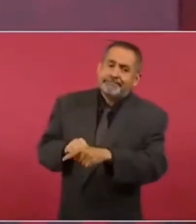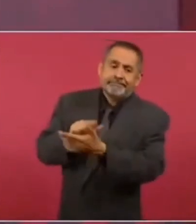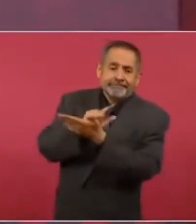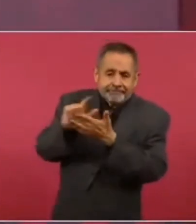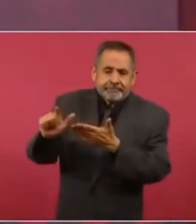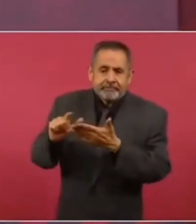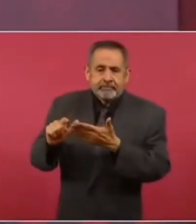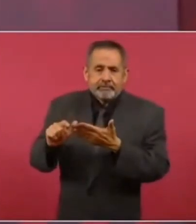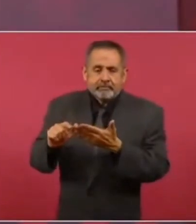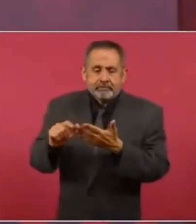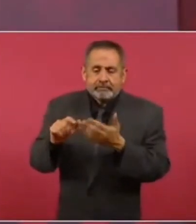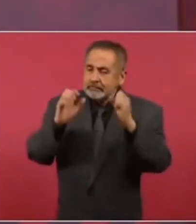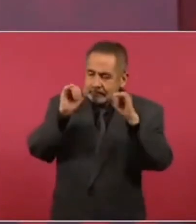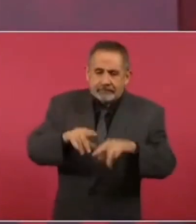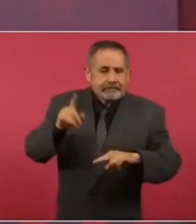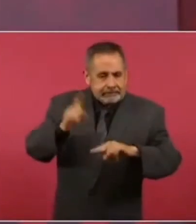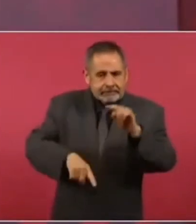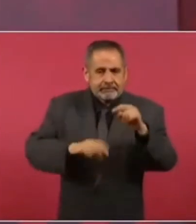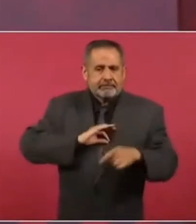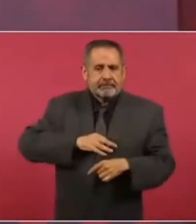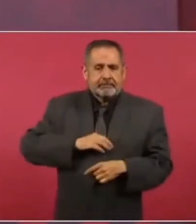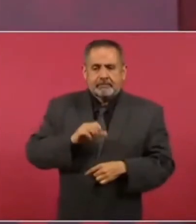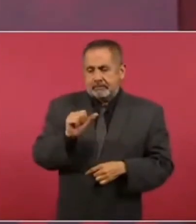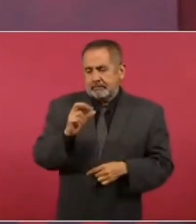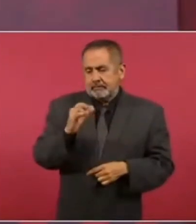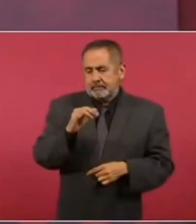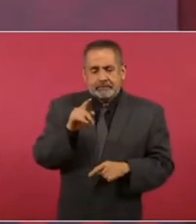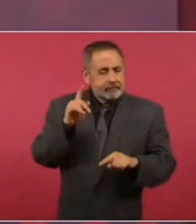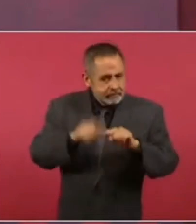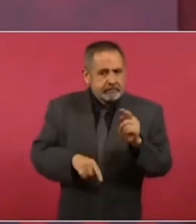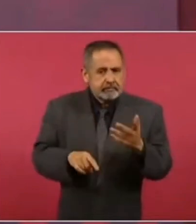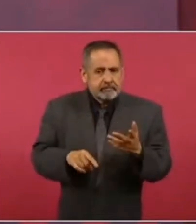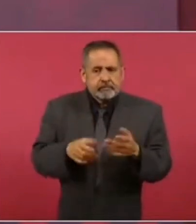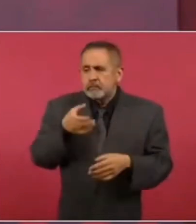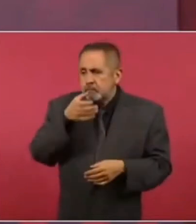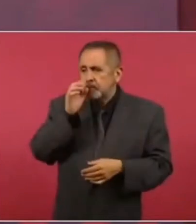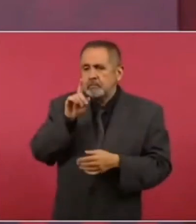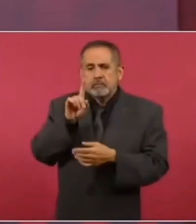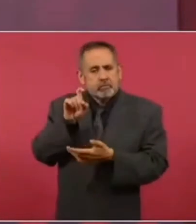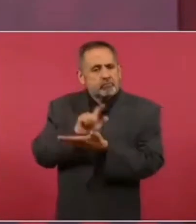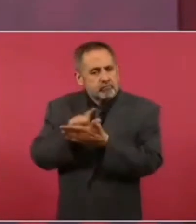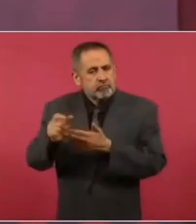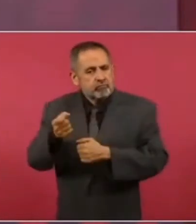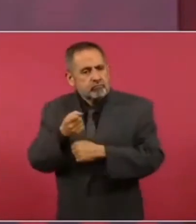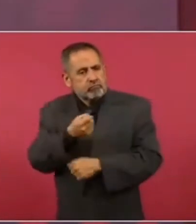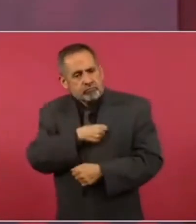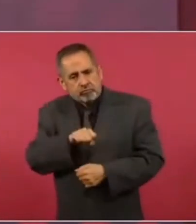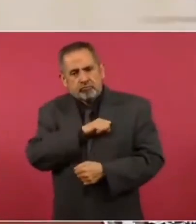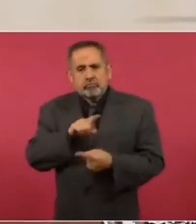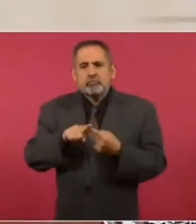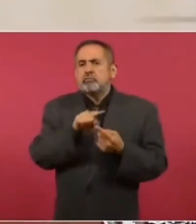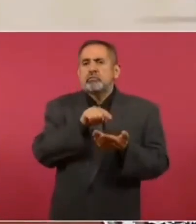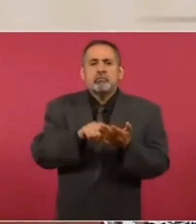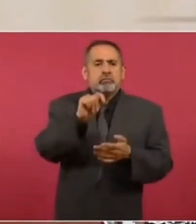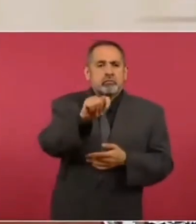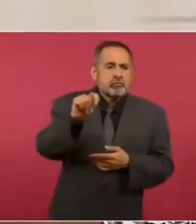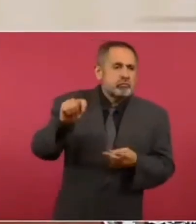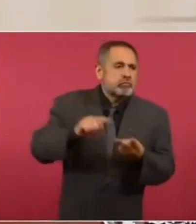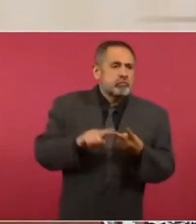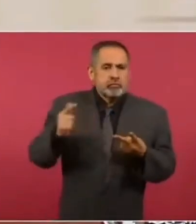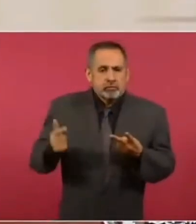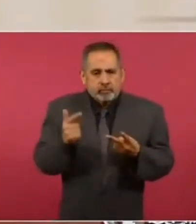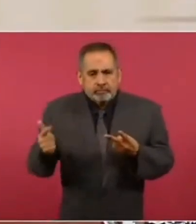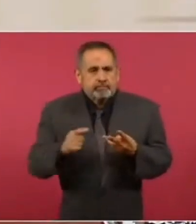sin arsénico, agua sana, en Torreón, en Gómez Palacio, en Lerdo,